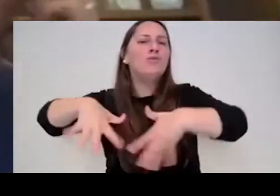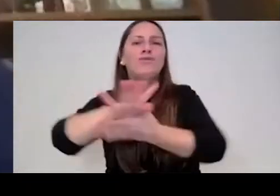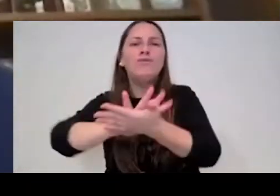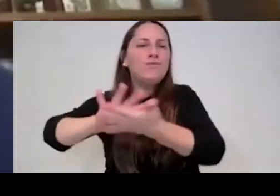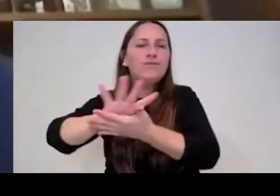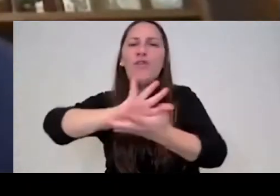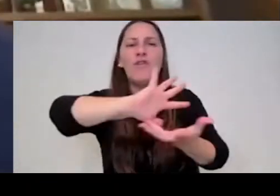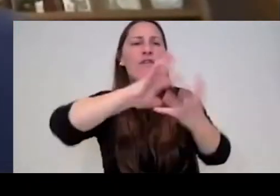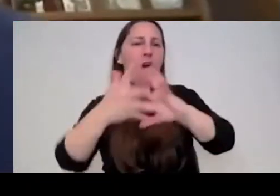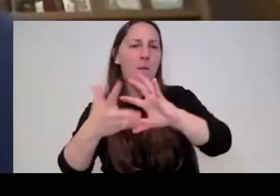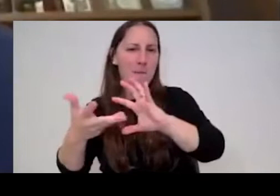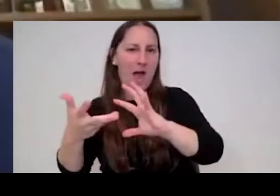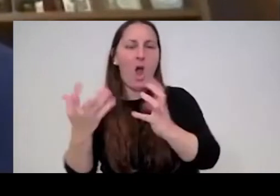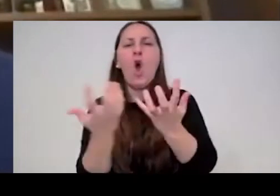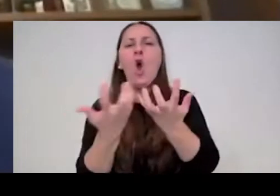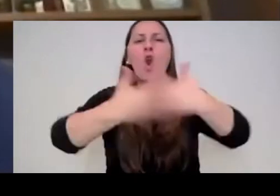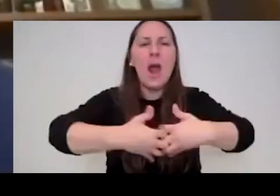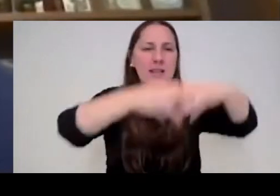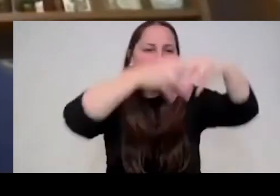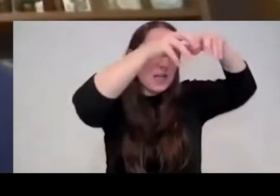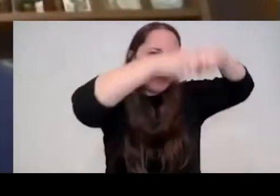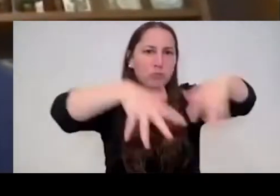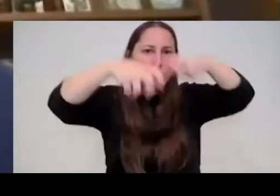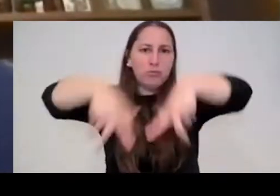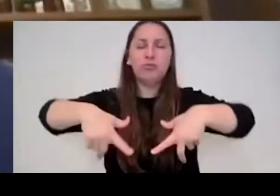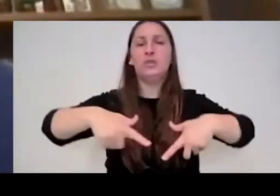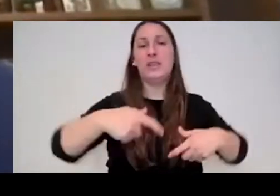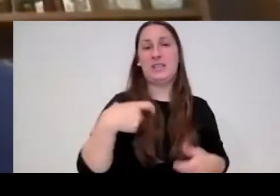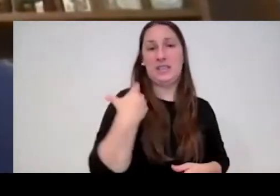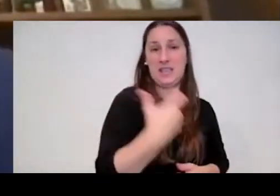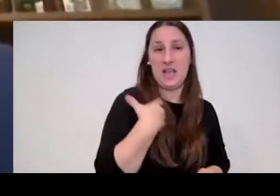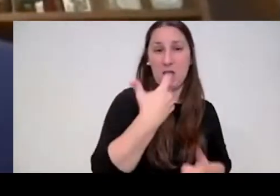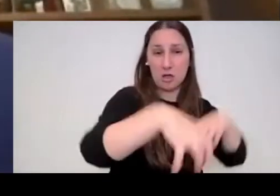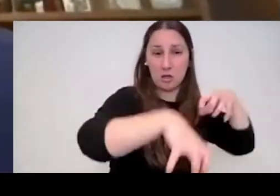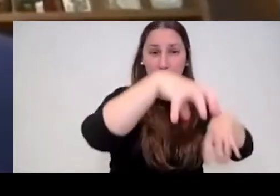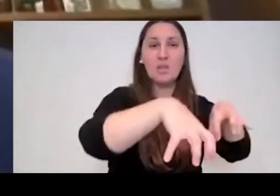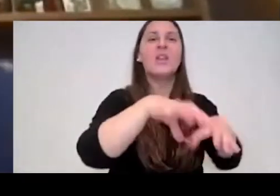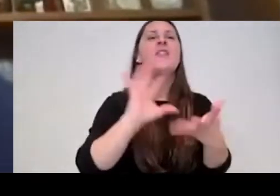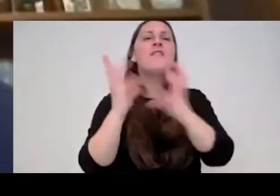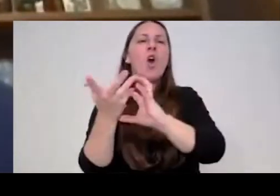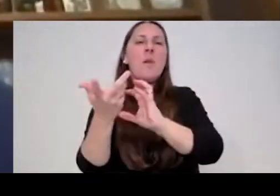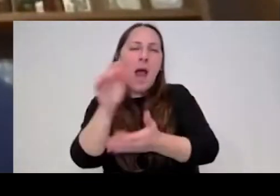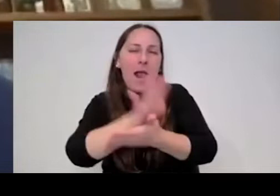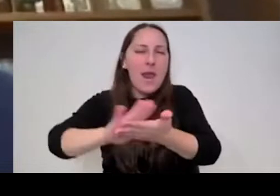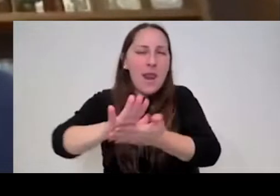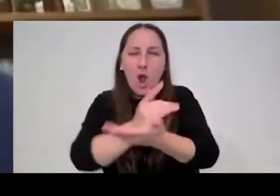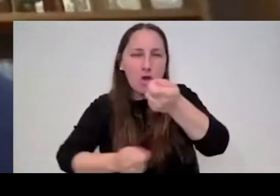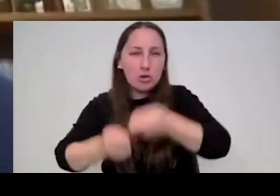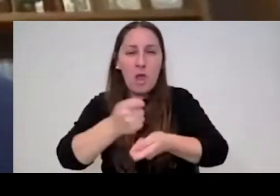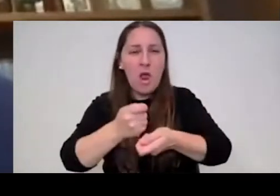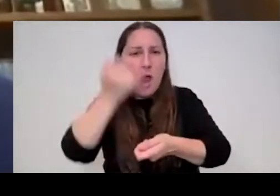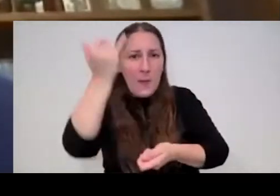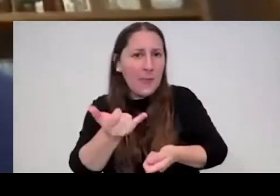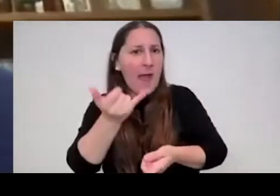forma en que se organizan las asociaciones sindicales y la forma en que negocian y ver si hay relaciones